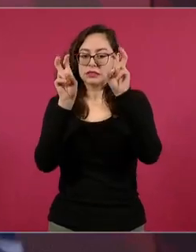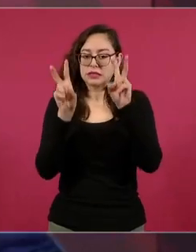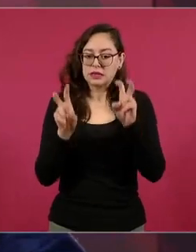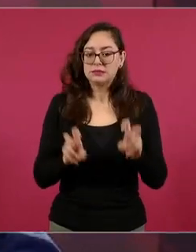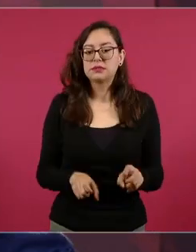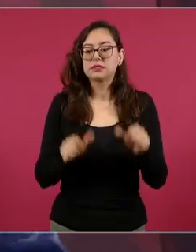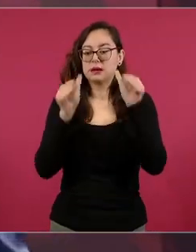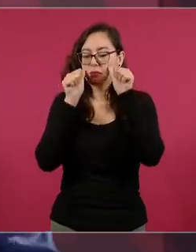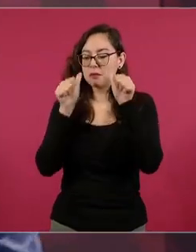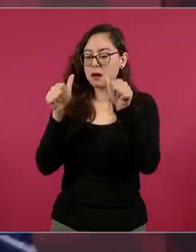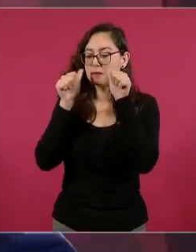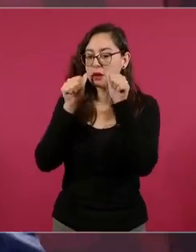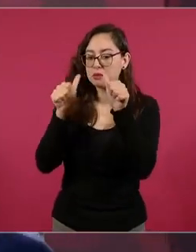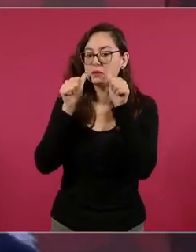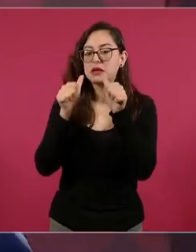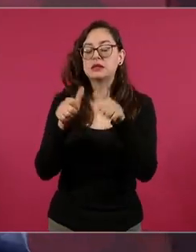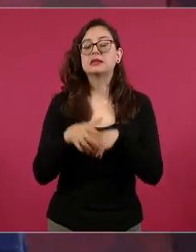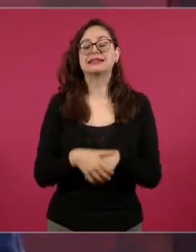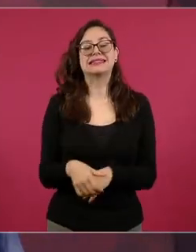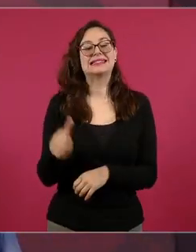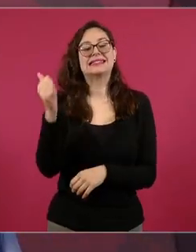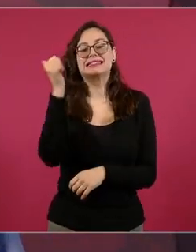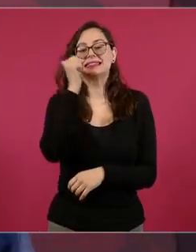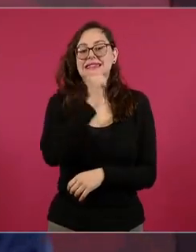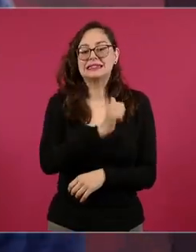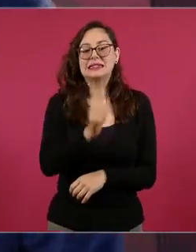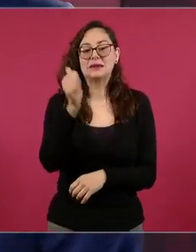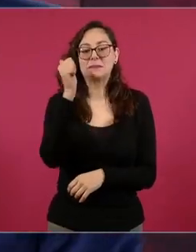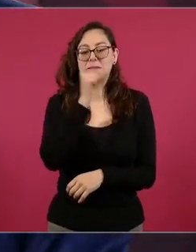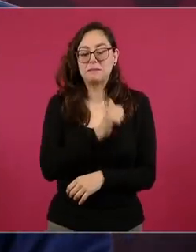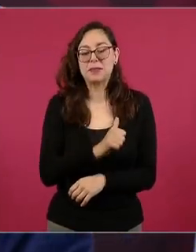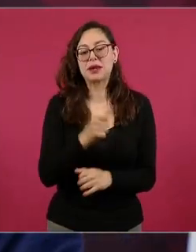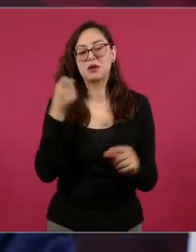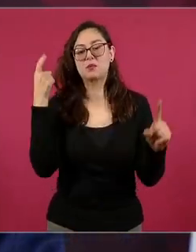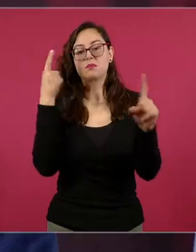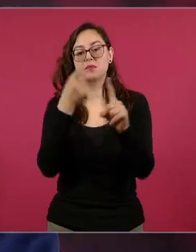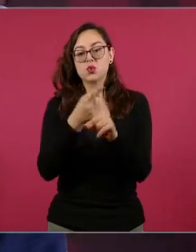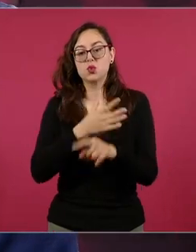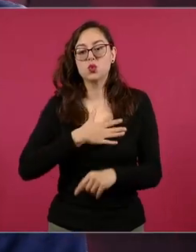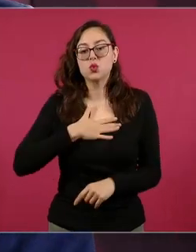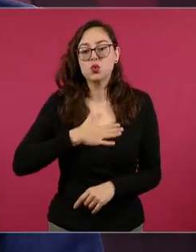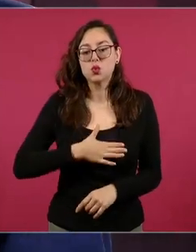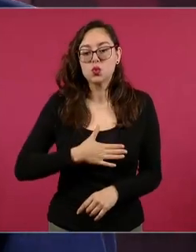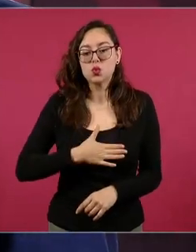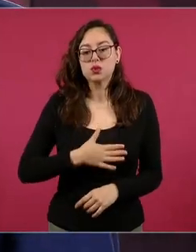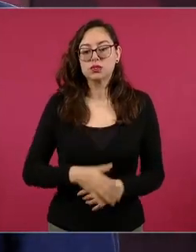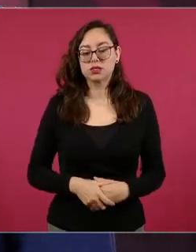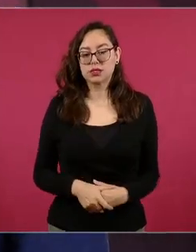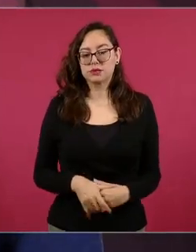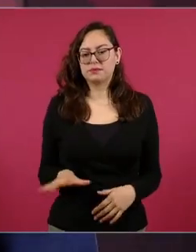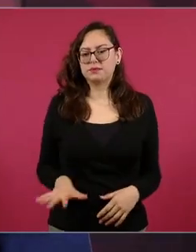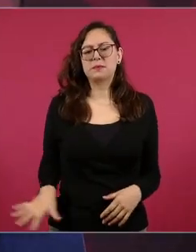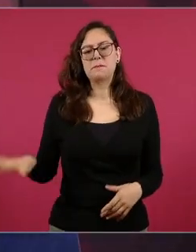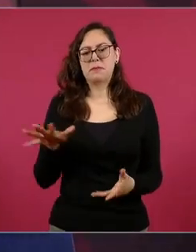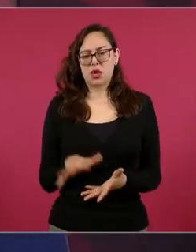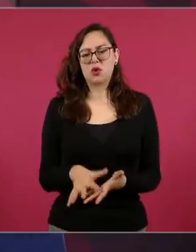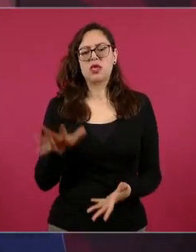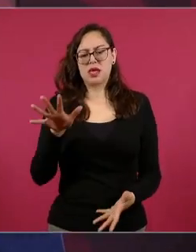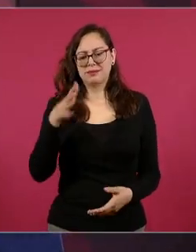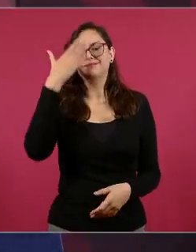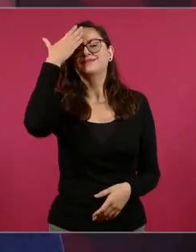y siempre se procura la justicia. Eso lo sabe la mayoría de la gente.